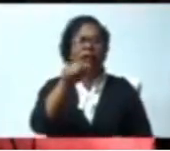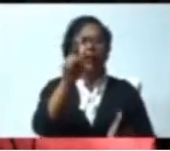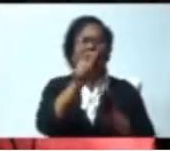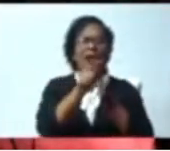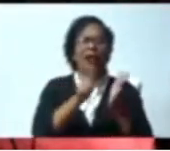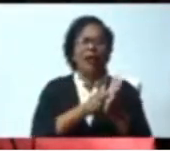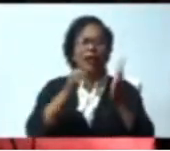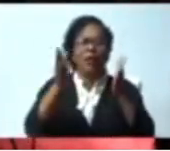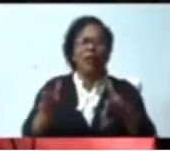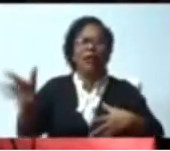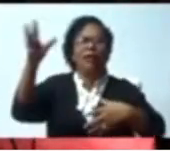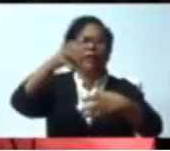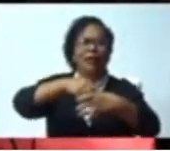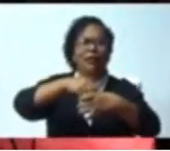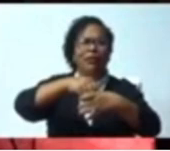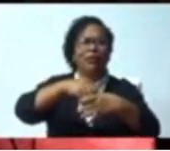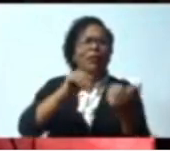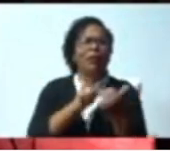Cuentas?